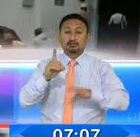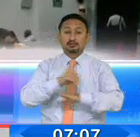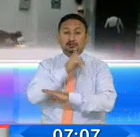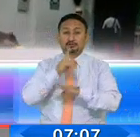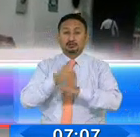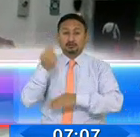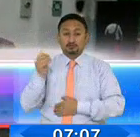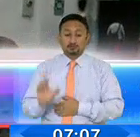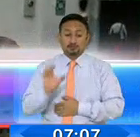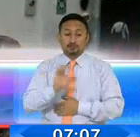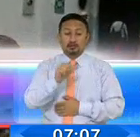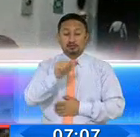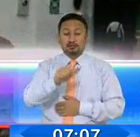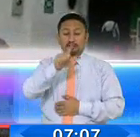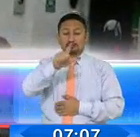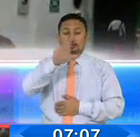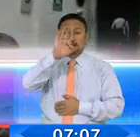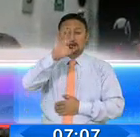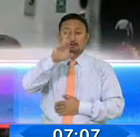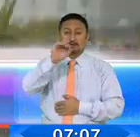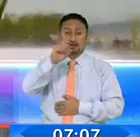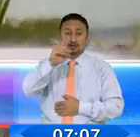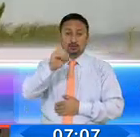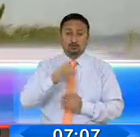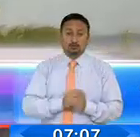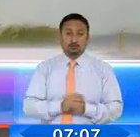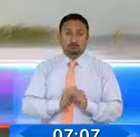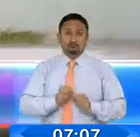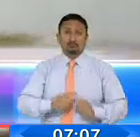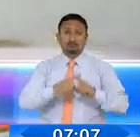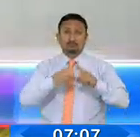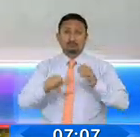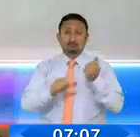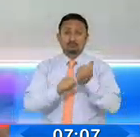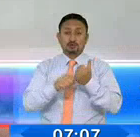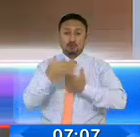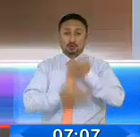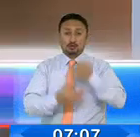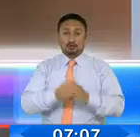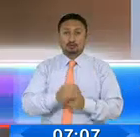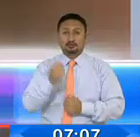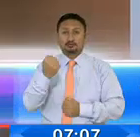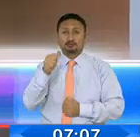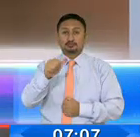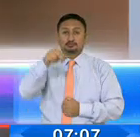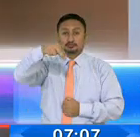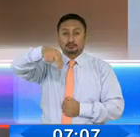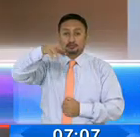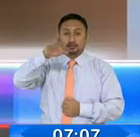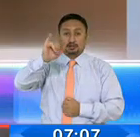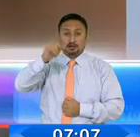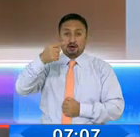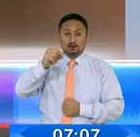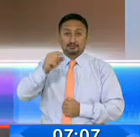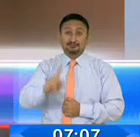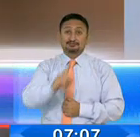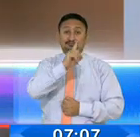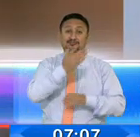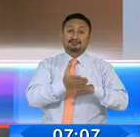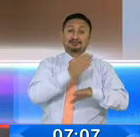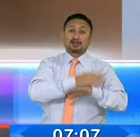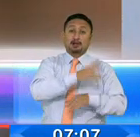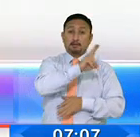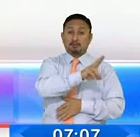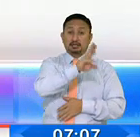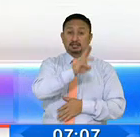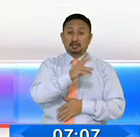inversiones, Alfredo B., y el exasesor jurídico del ISPOL, Santiago D. En Estados Unidos, John Luzuriaga fue arrestado el pasado 26